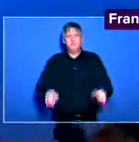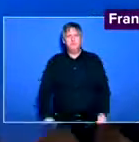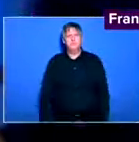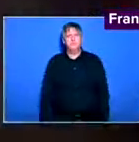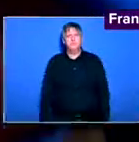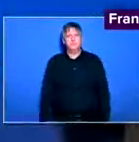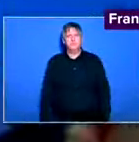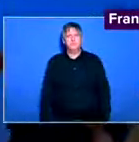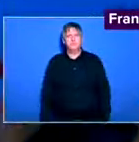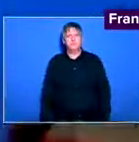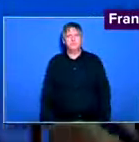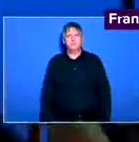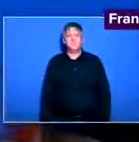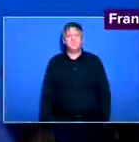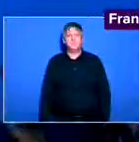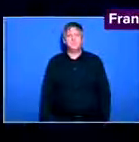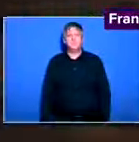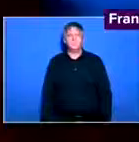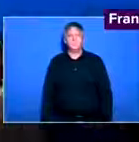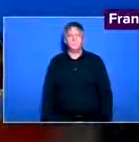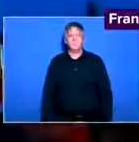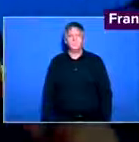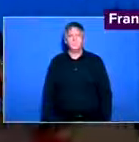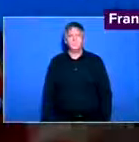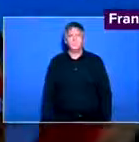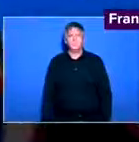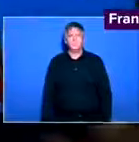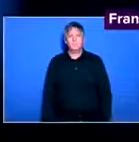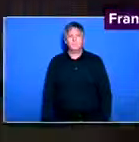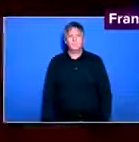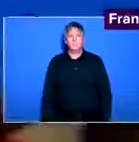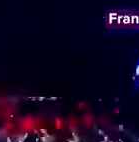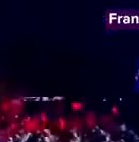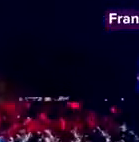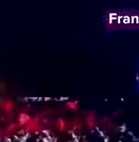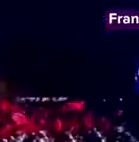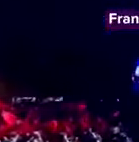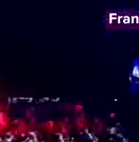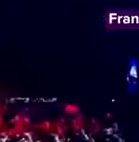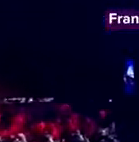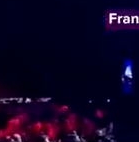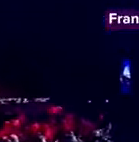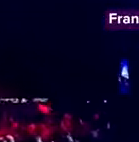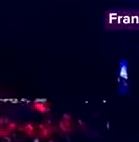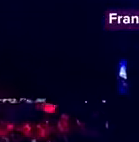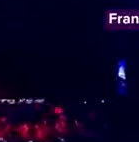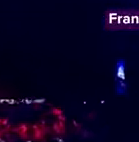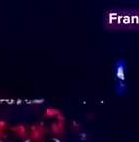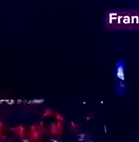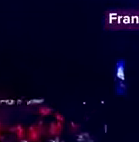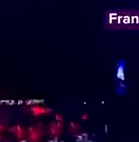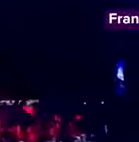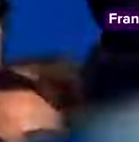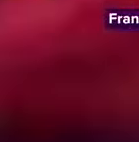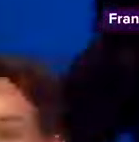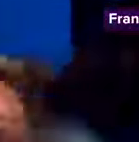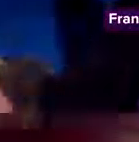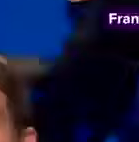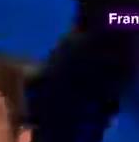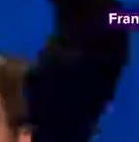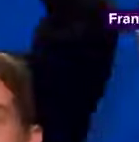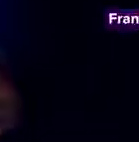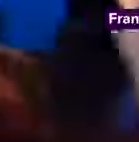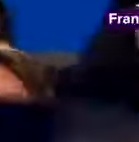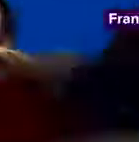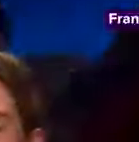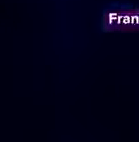un Melania Trump. Copió fragmentos de un discurso de François Fillon. La candidata a la presidencia de Francia se presentó en un meeting